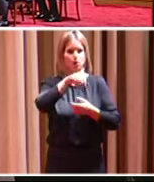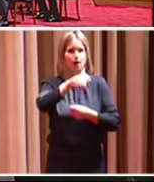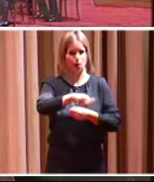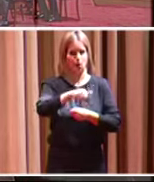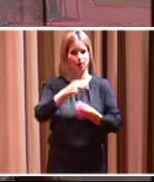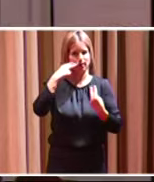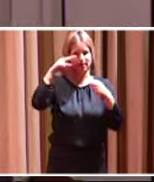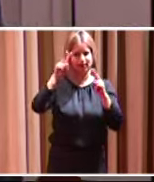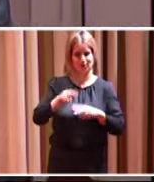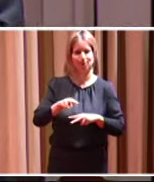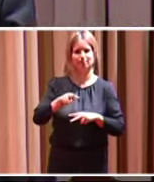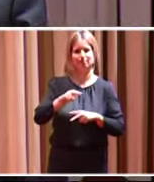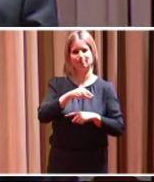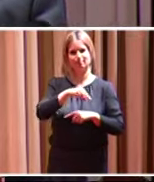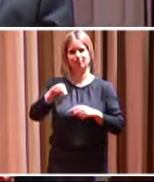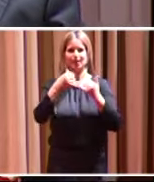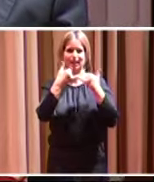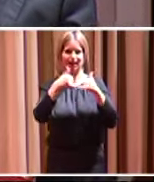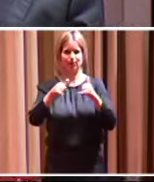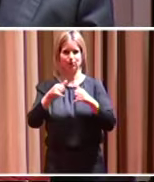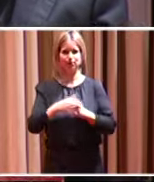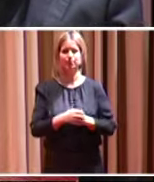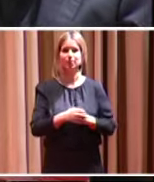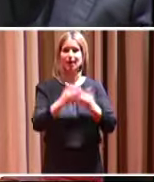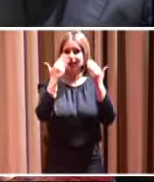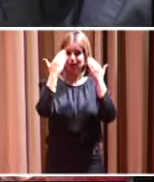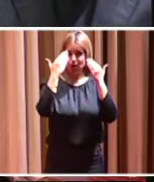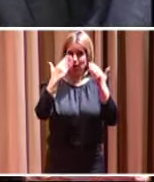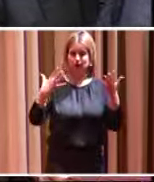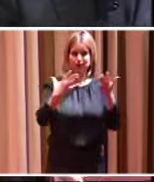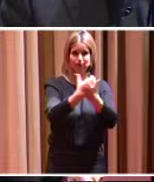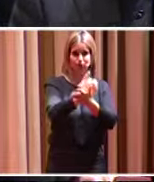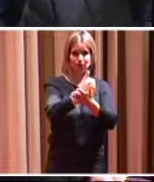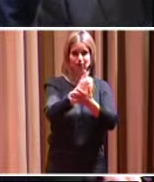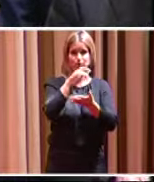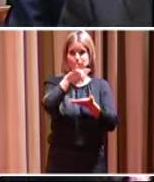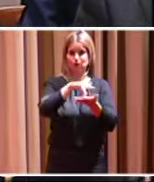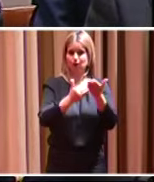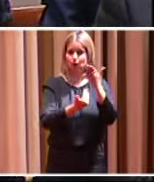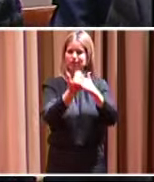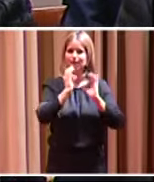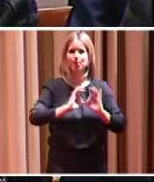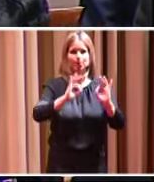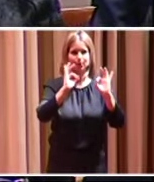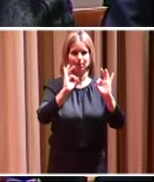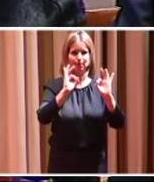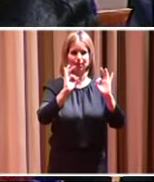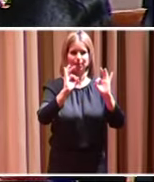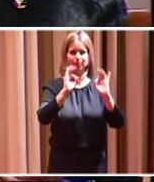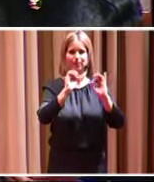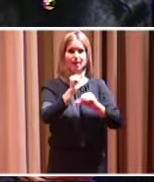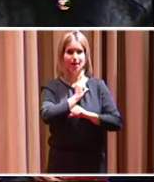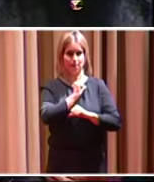ser reconocidas en este solemne acto. Enhorabuena a todos ellos en un día tan especial y